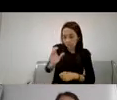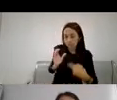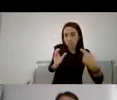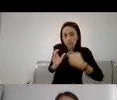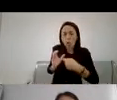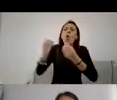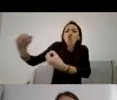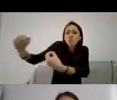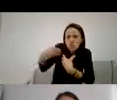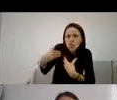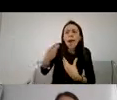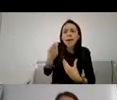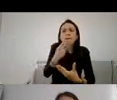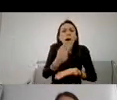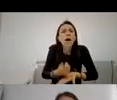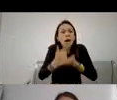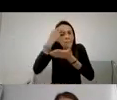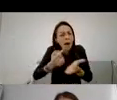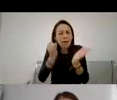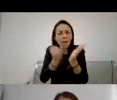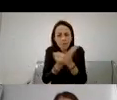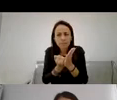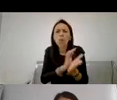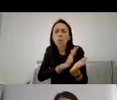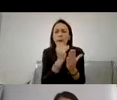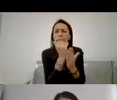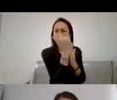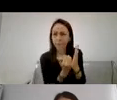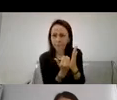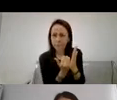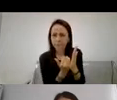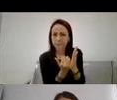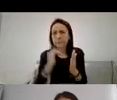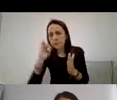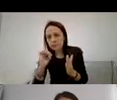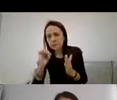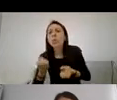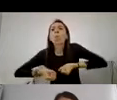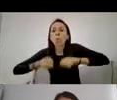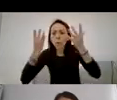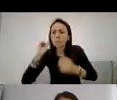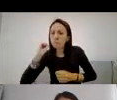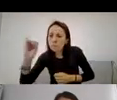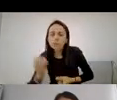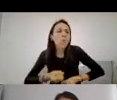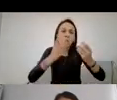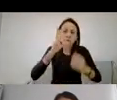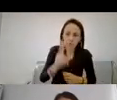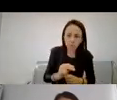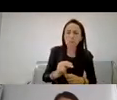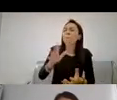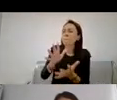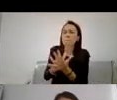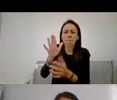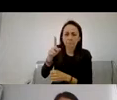impuestos y en qué porcentaje no. La mayoría de las donatarias autorizadas da recibos deducibles de impuestos,